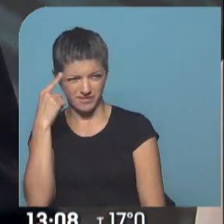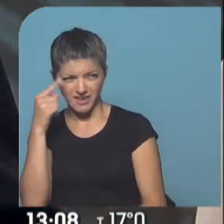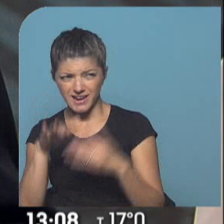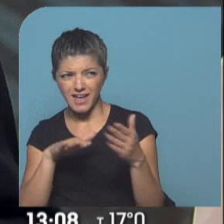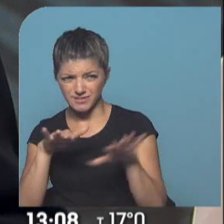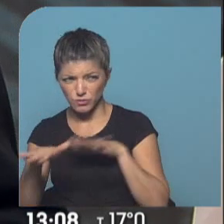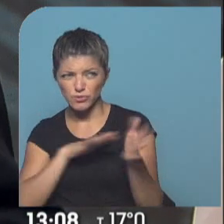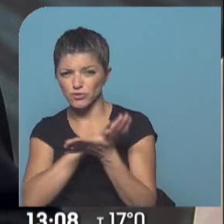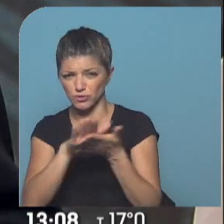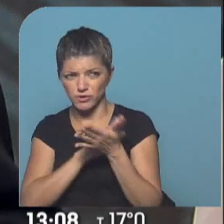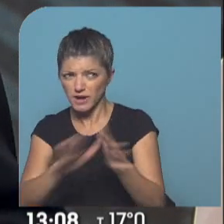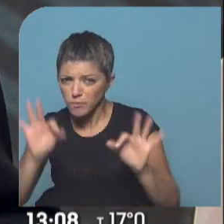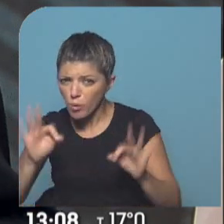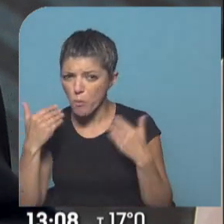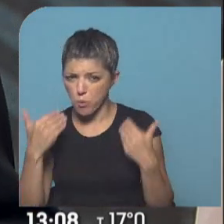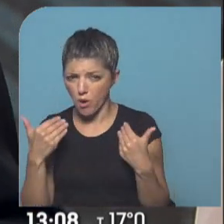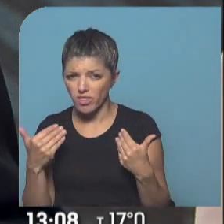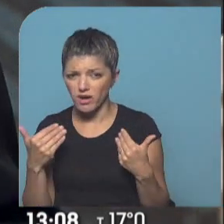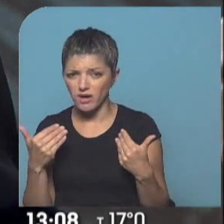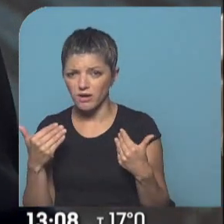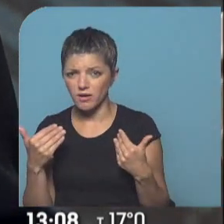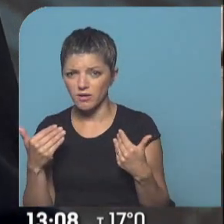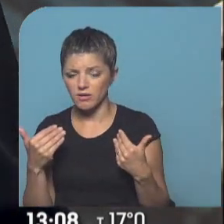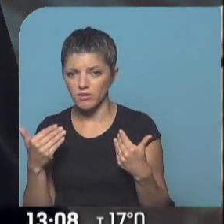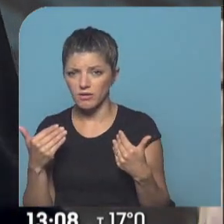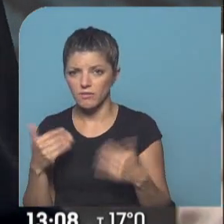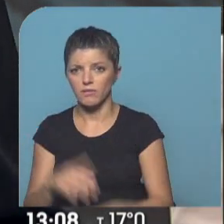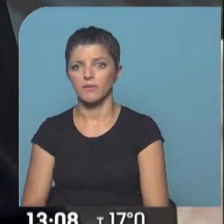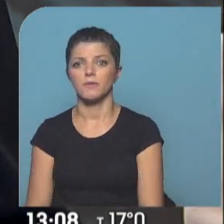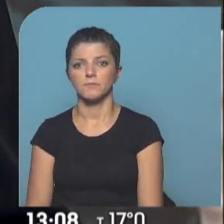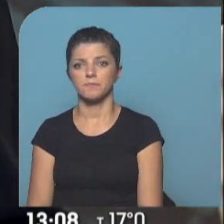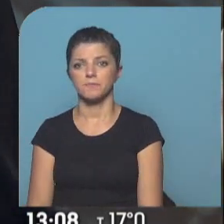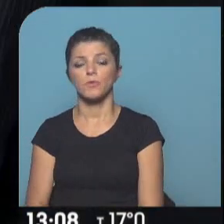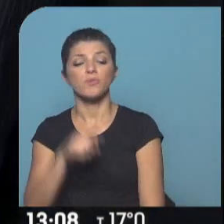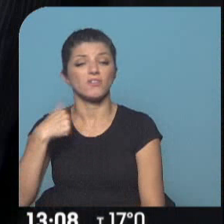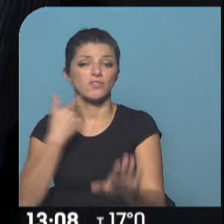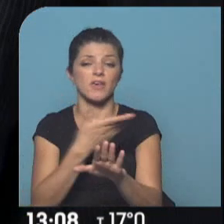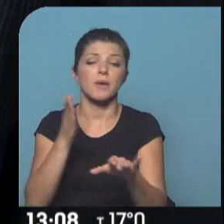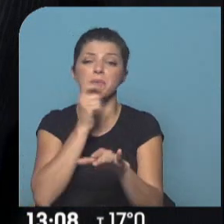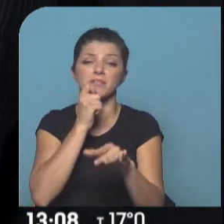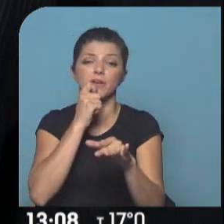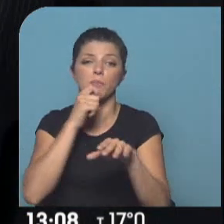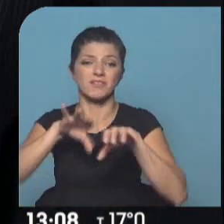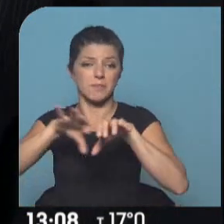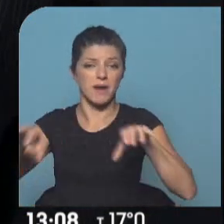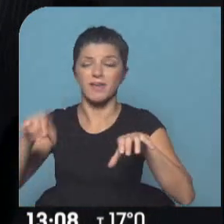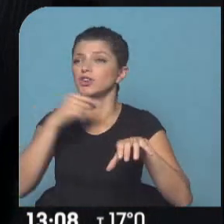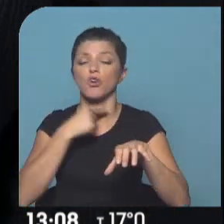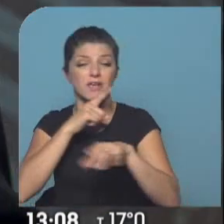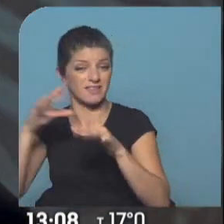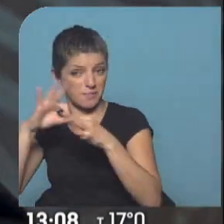situación, a esta diferencia, por lo menos un pueblo catalán aparentemente dividido con respecto al independentismo? ¿Es posible avanzar en